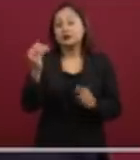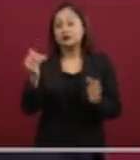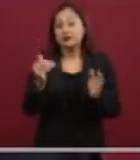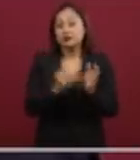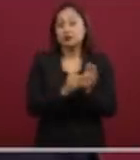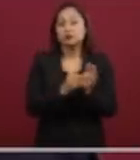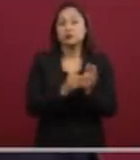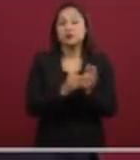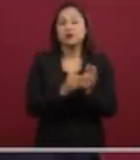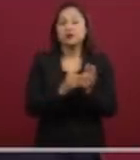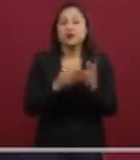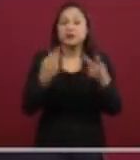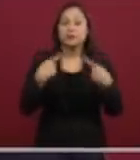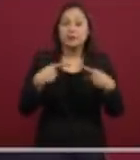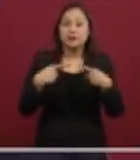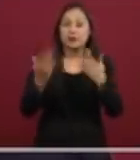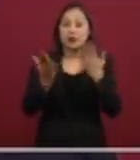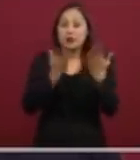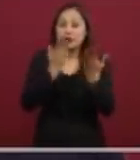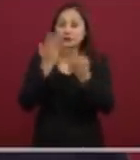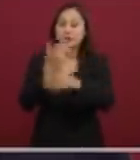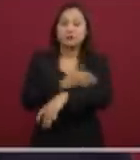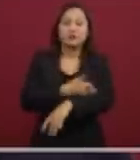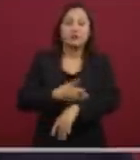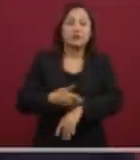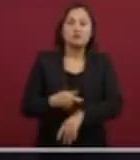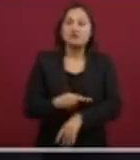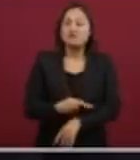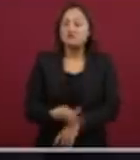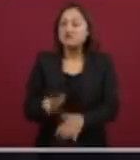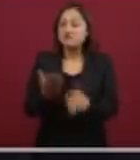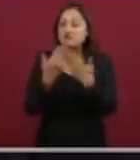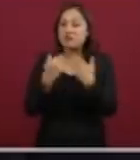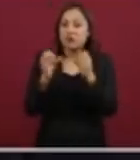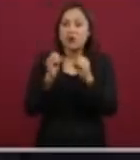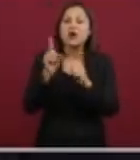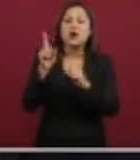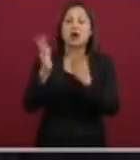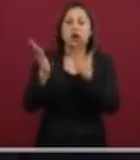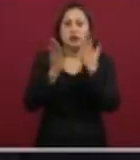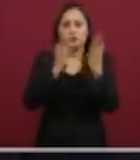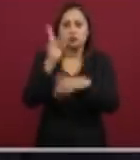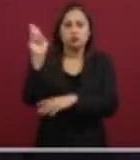estudiantes de familias de escasos recursos de nivel superior